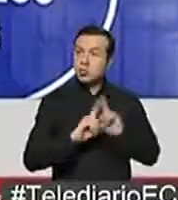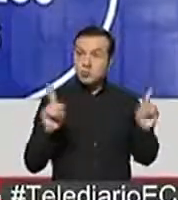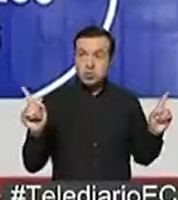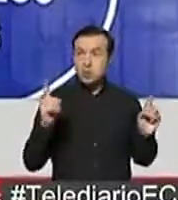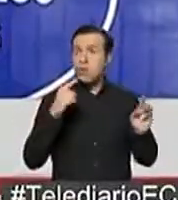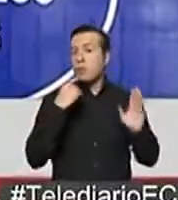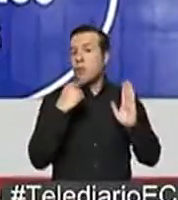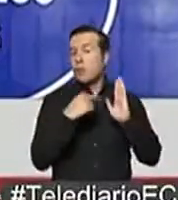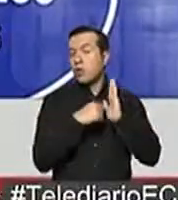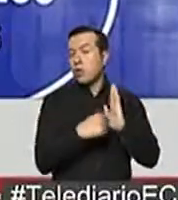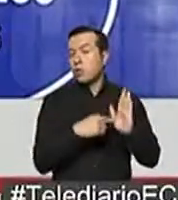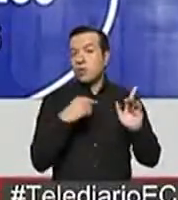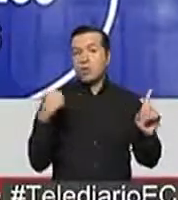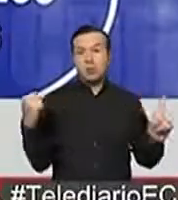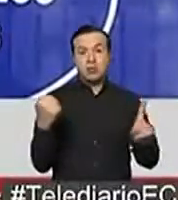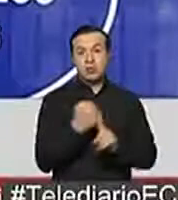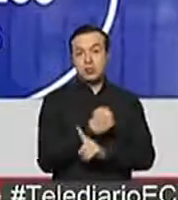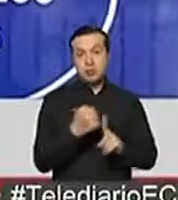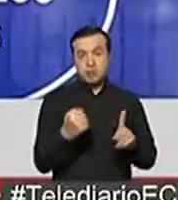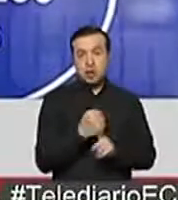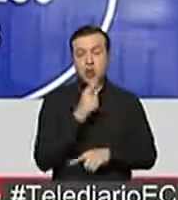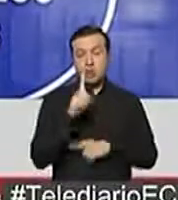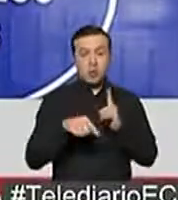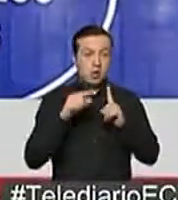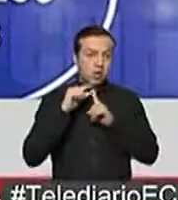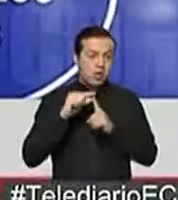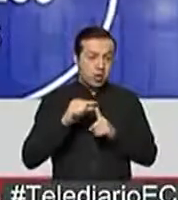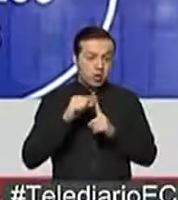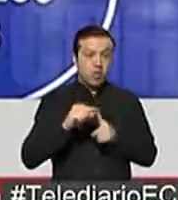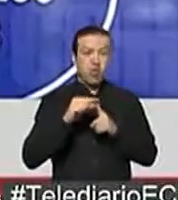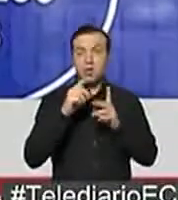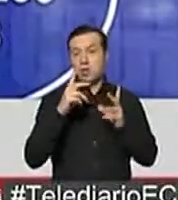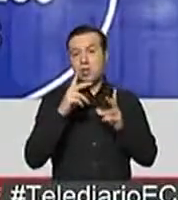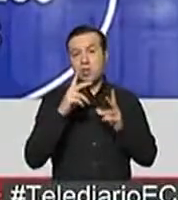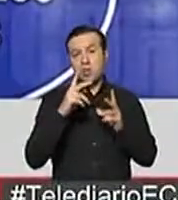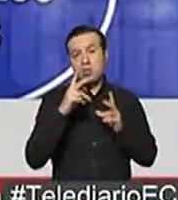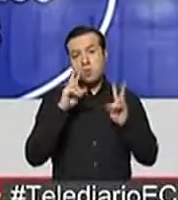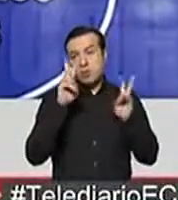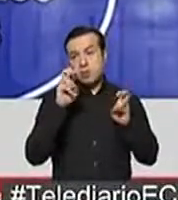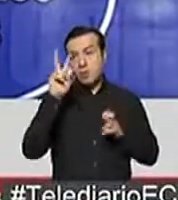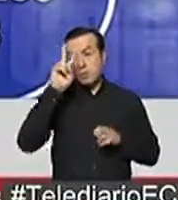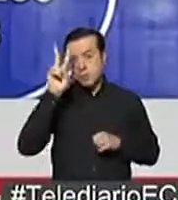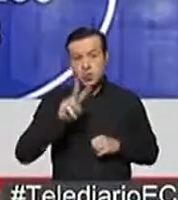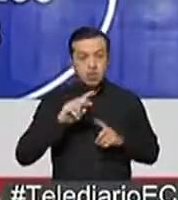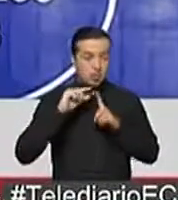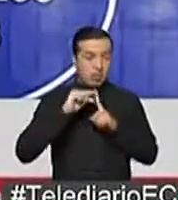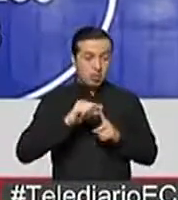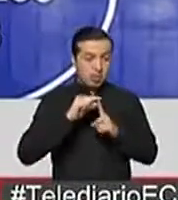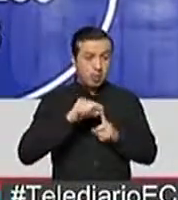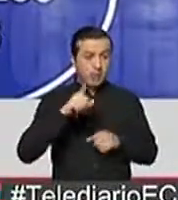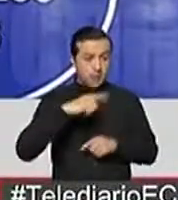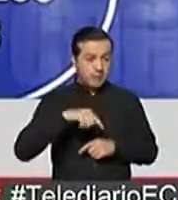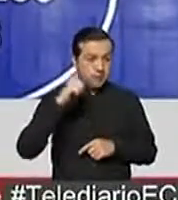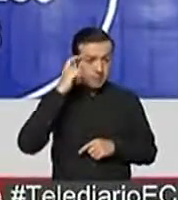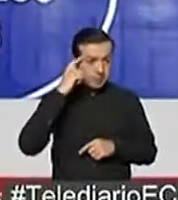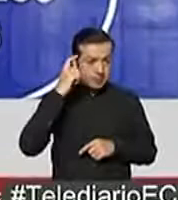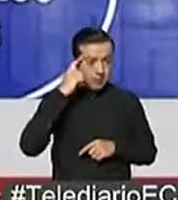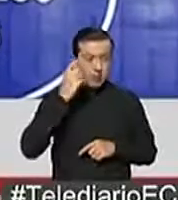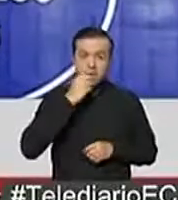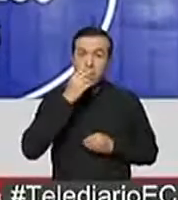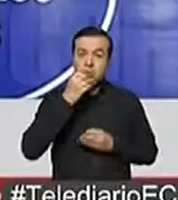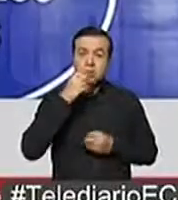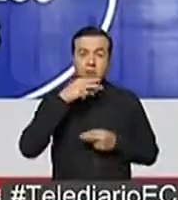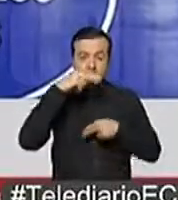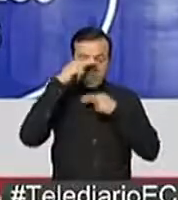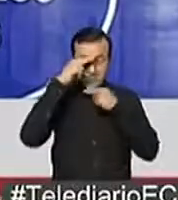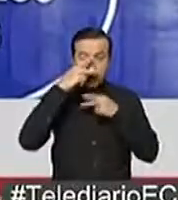de agresiones más que todo verbales, de ofensas sobre la comunidad venezolana, cuando se piensa o se cree en esas informaciones falsas